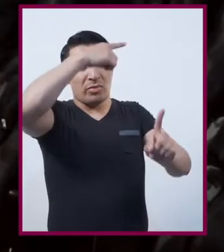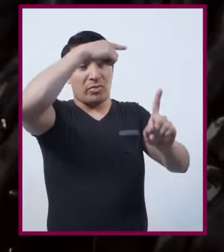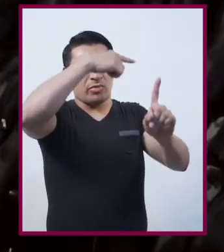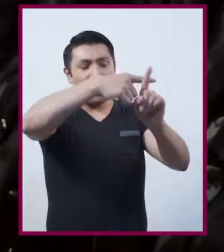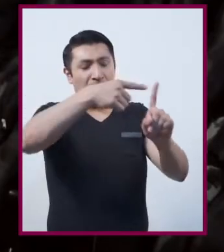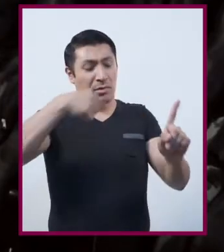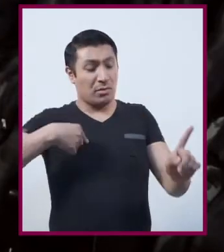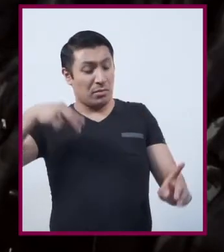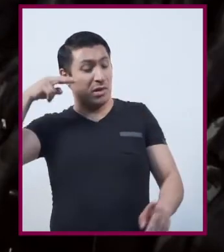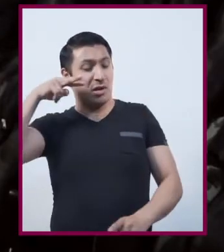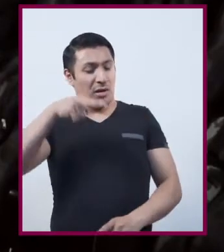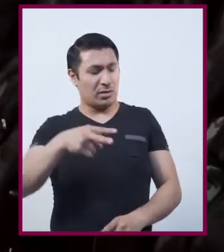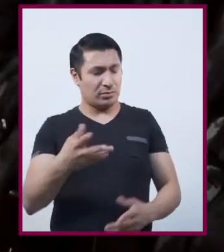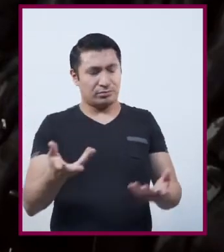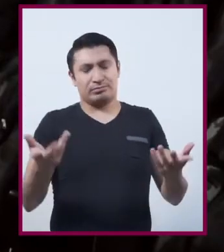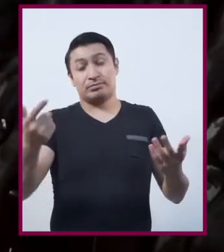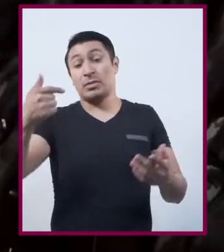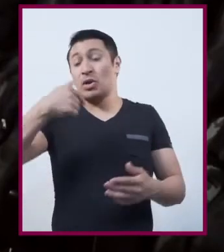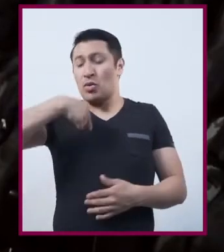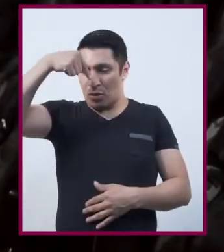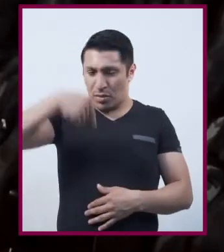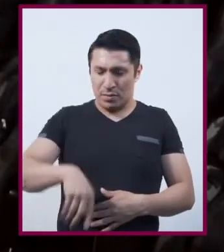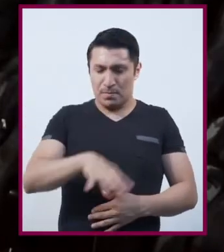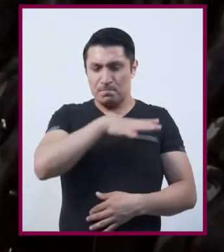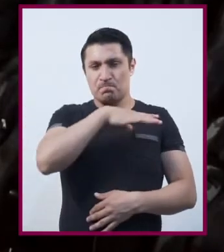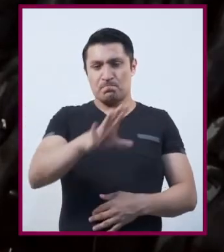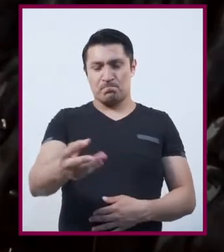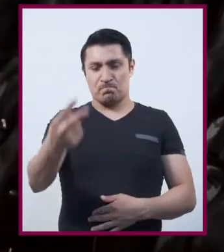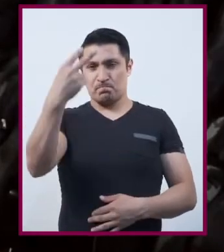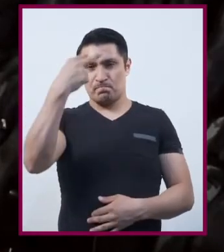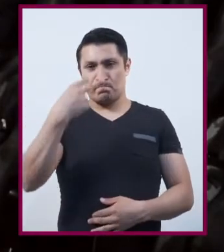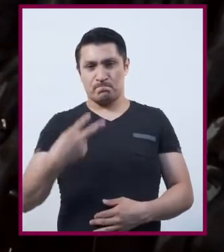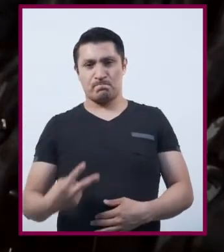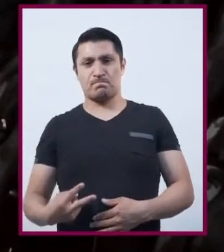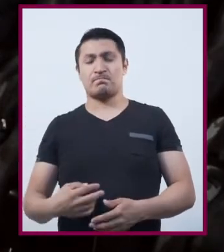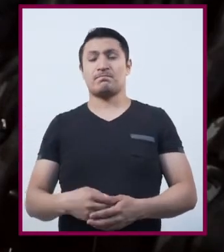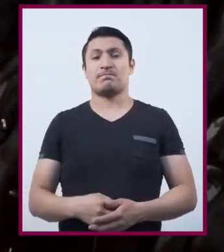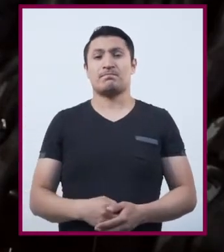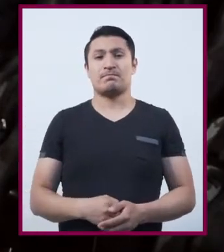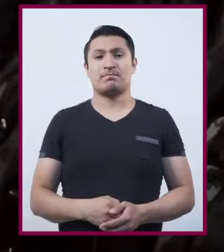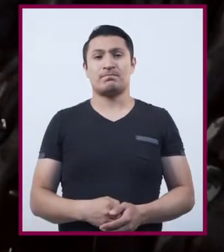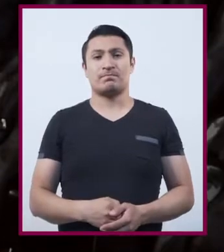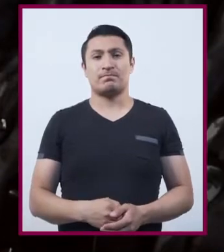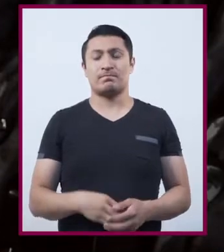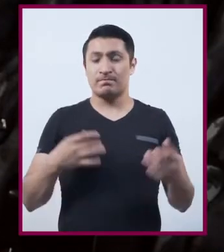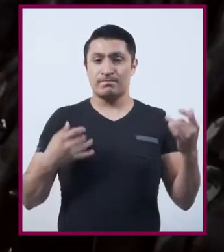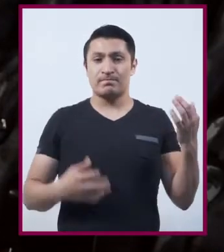Grabó en su tumba, estoy presente, general.